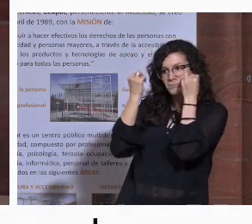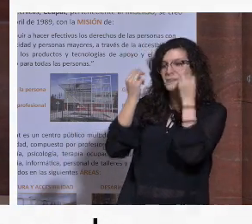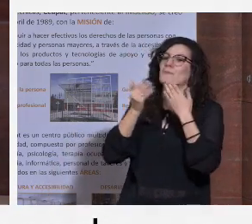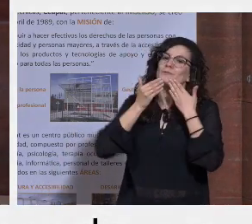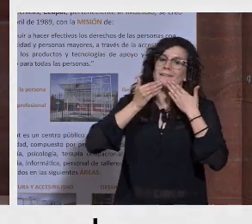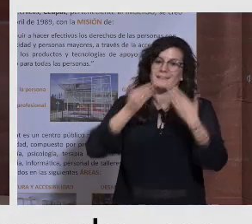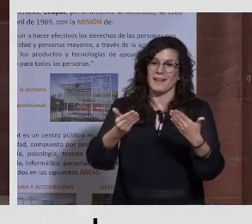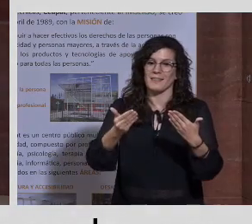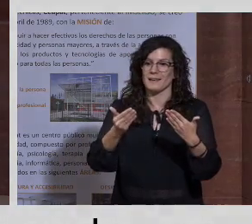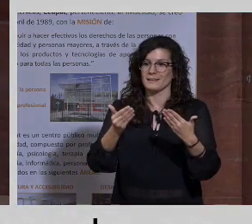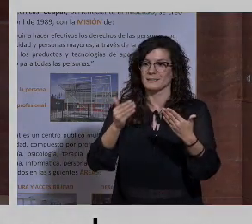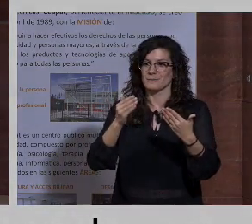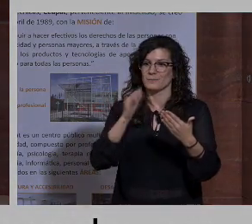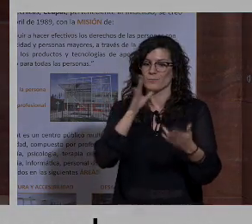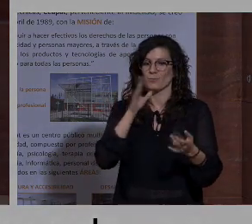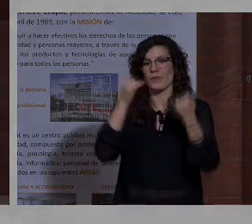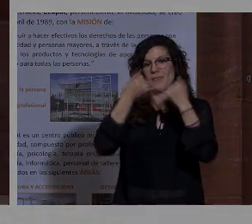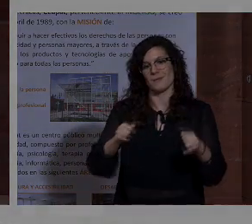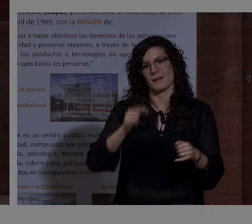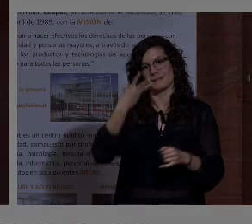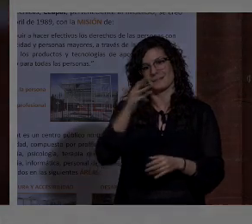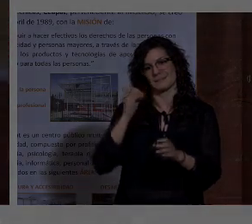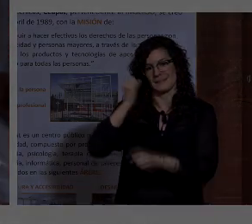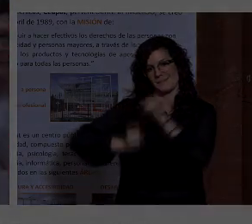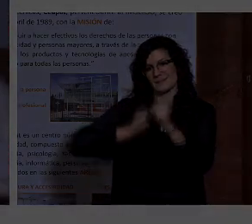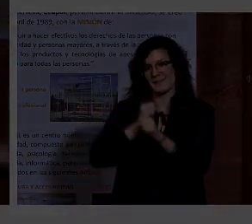gracias por celebrar este cumpleaños.